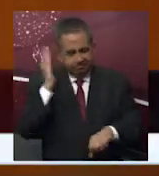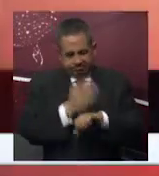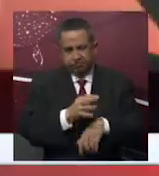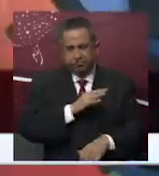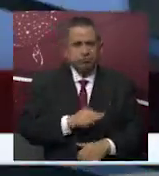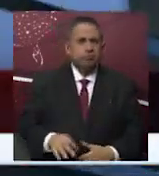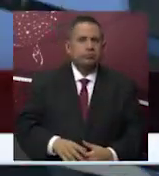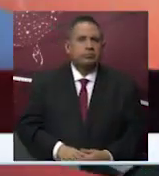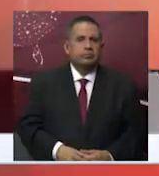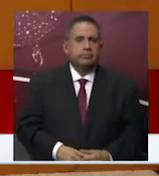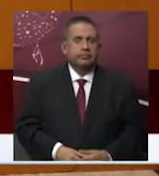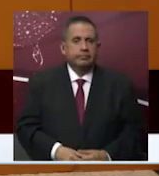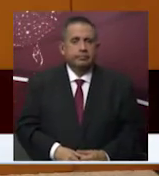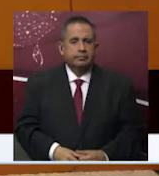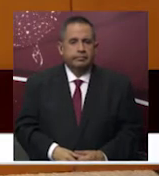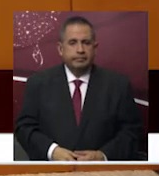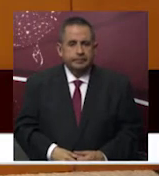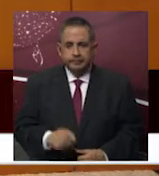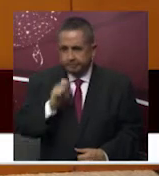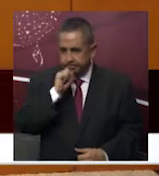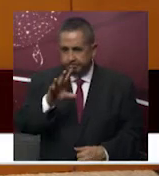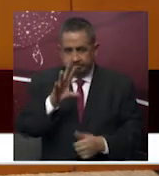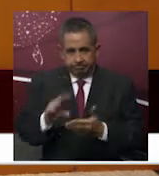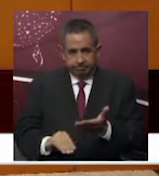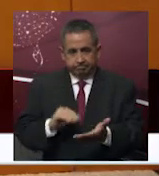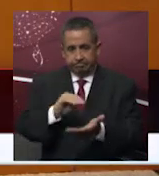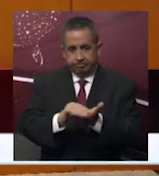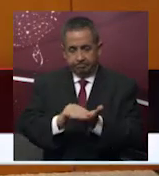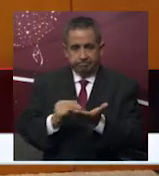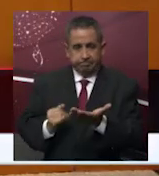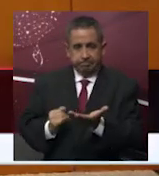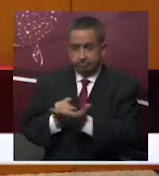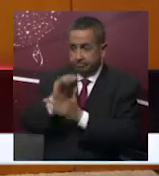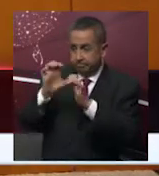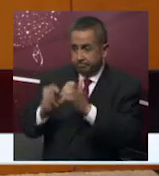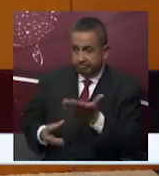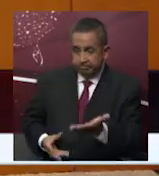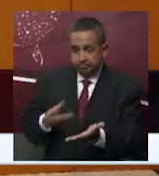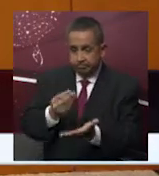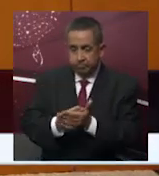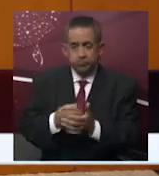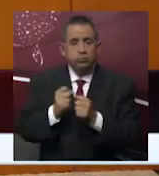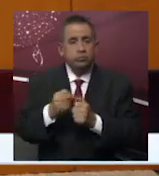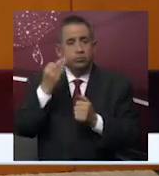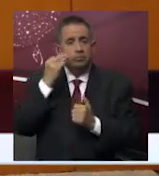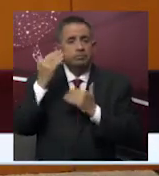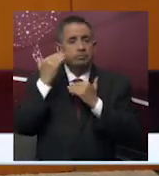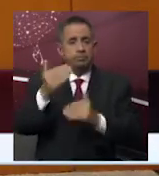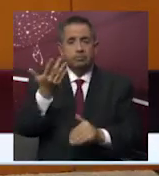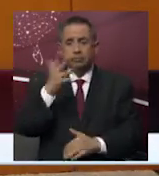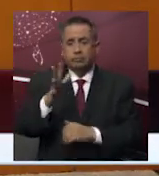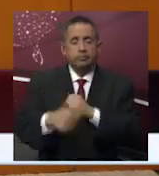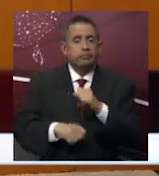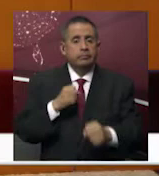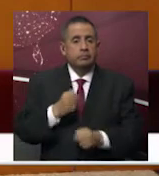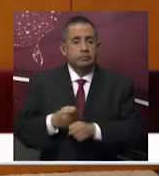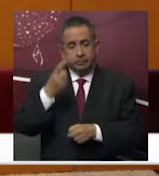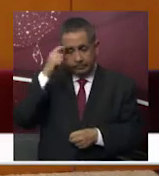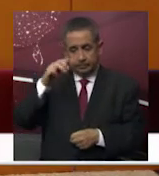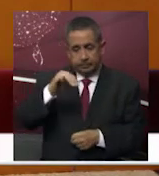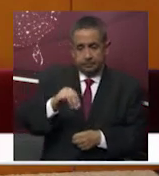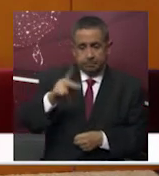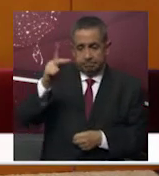corrupción. También se incorporó al dictamen la caducidad de 10 años para que el Ministerio